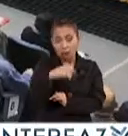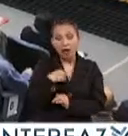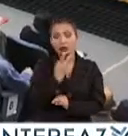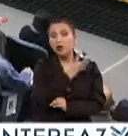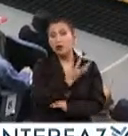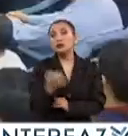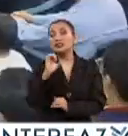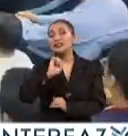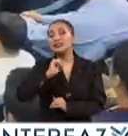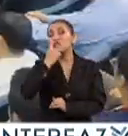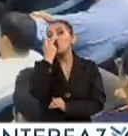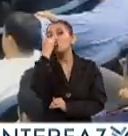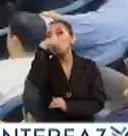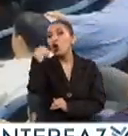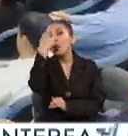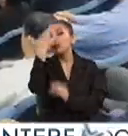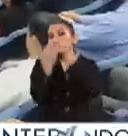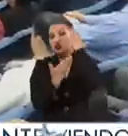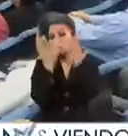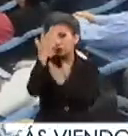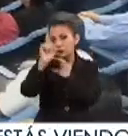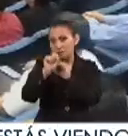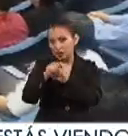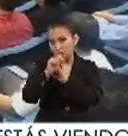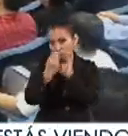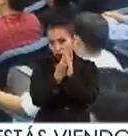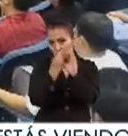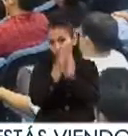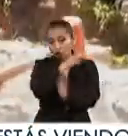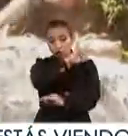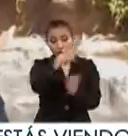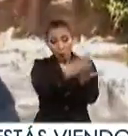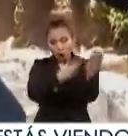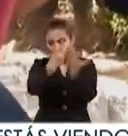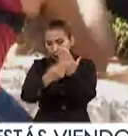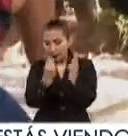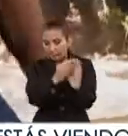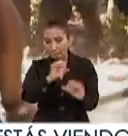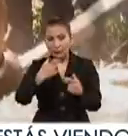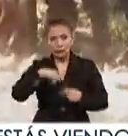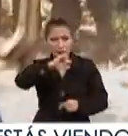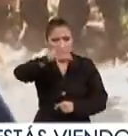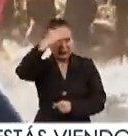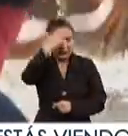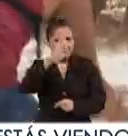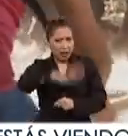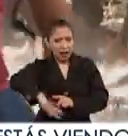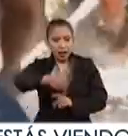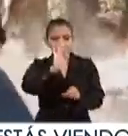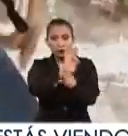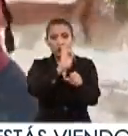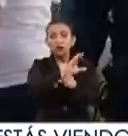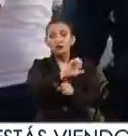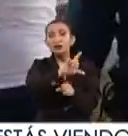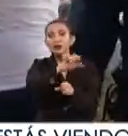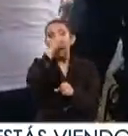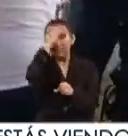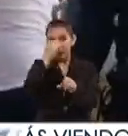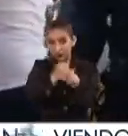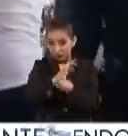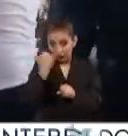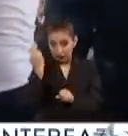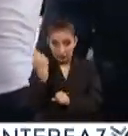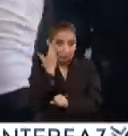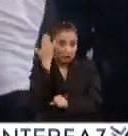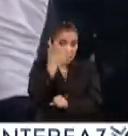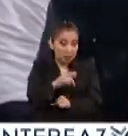cubrir 462 horas de estudio. Todos los programas son impartidos por especialistas en el área de protección civil. Para mayor